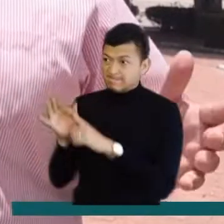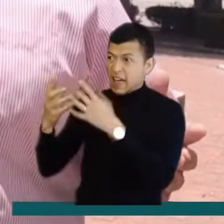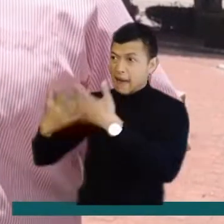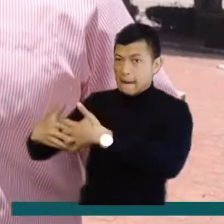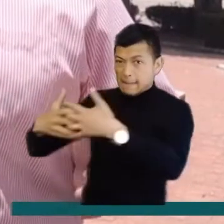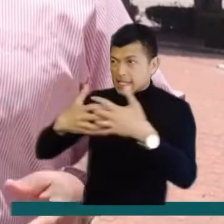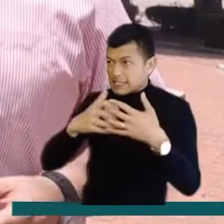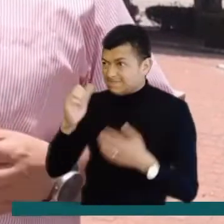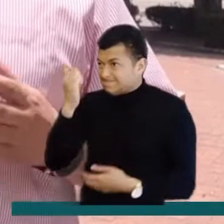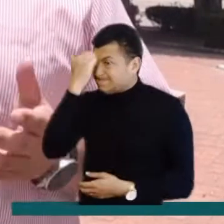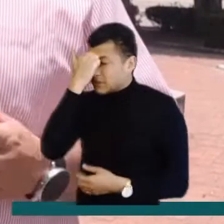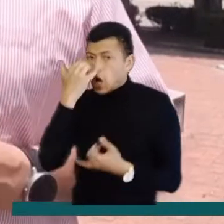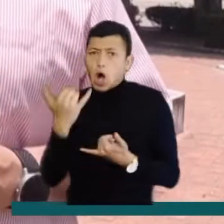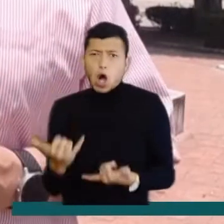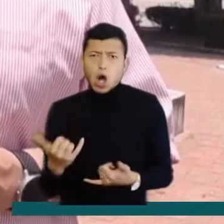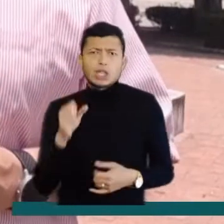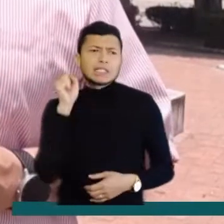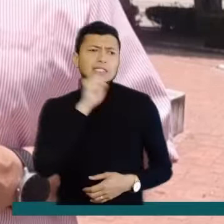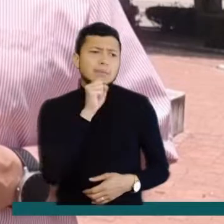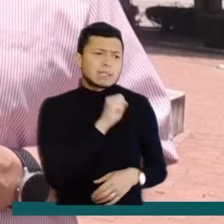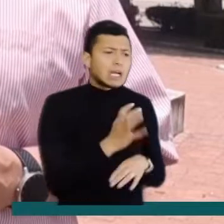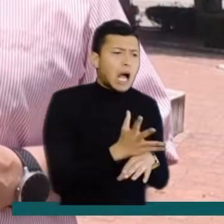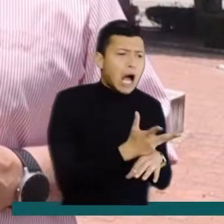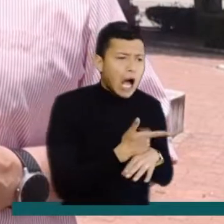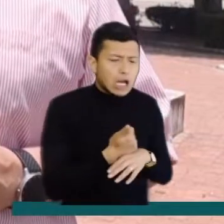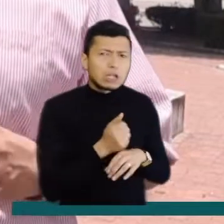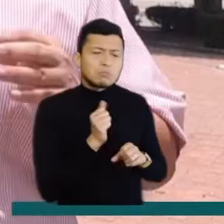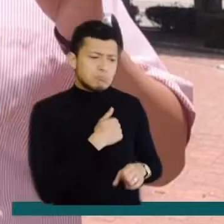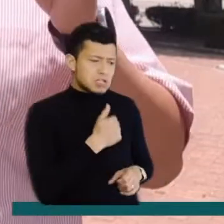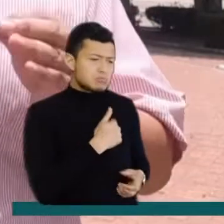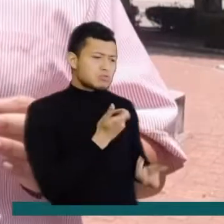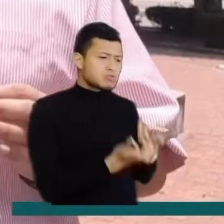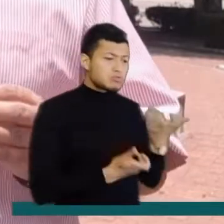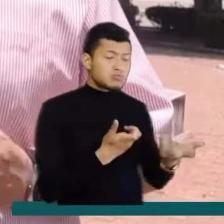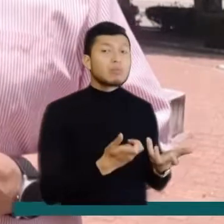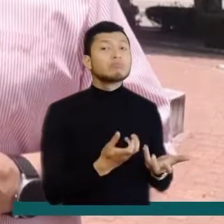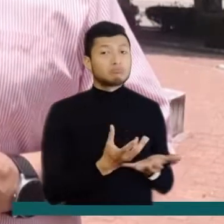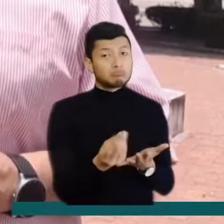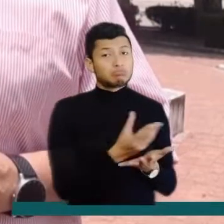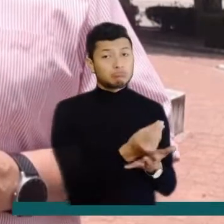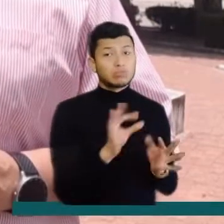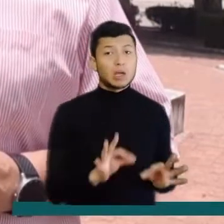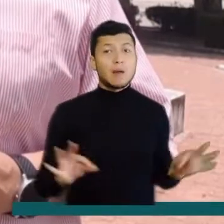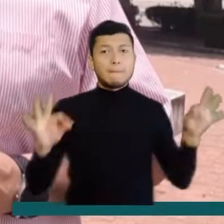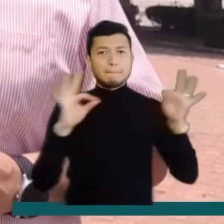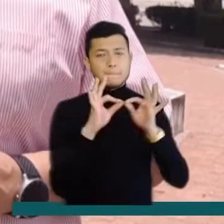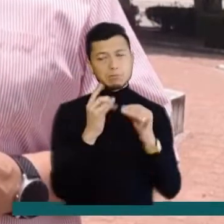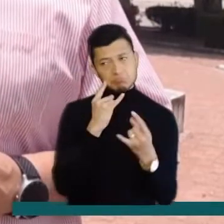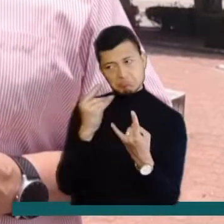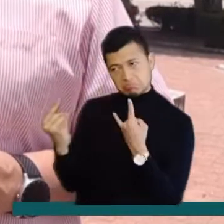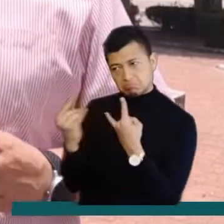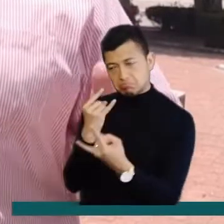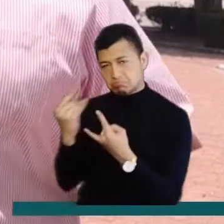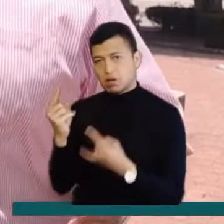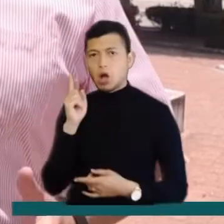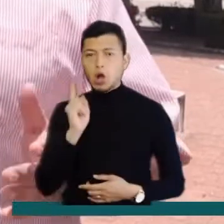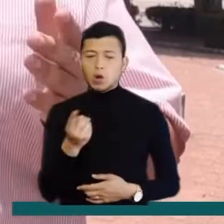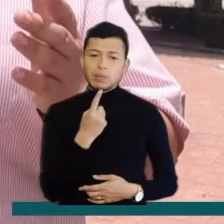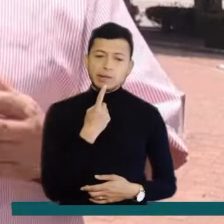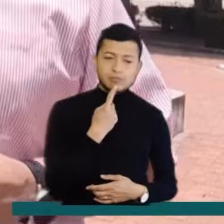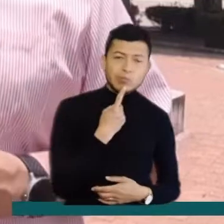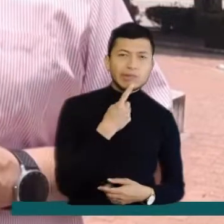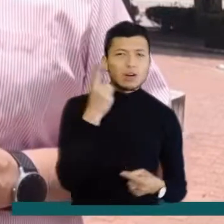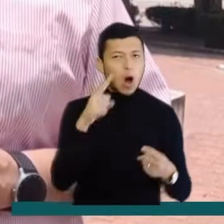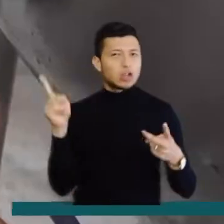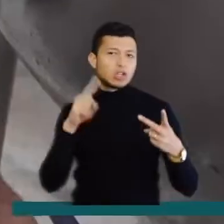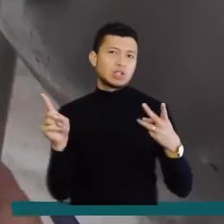de grandes empresas, hoy en día las cervezas artesanales ocupan una cuota importante de mercado y llaman la atención por explorar